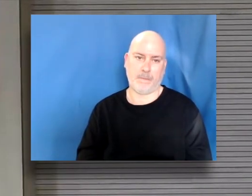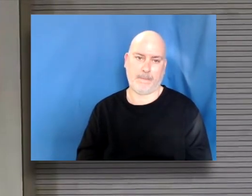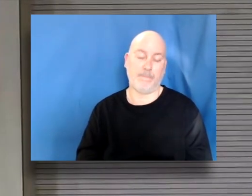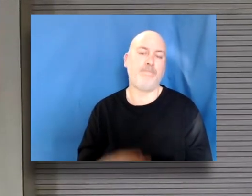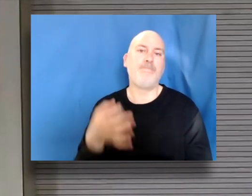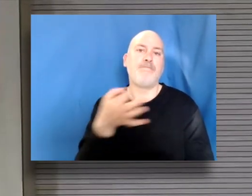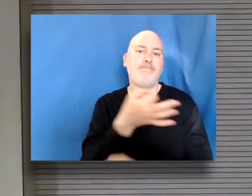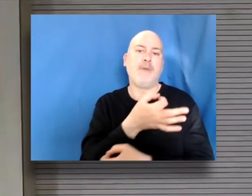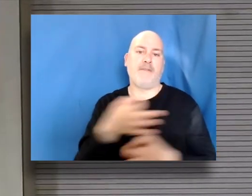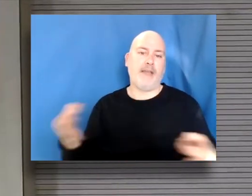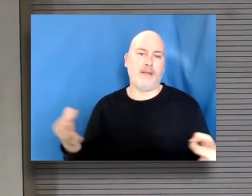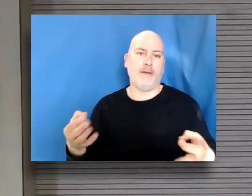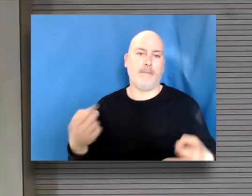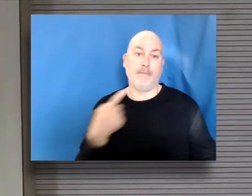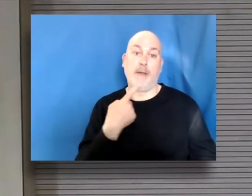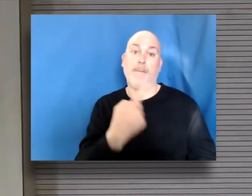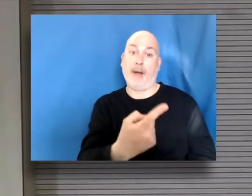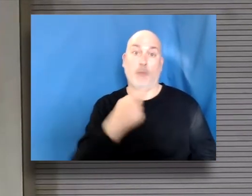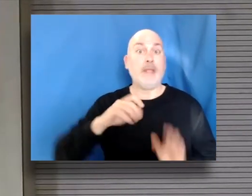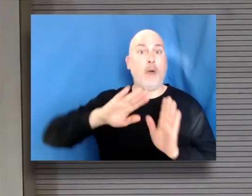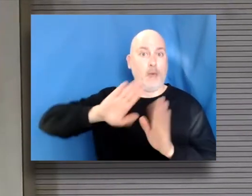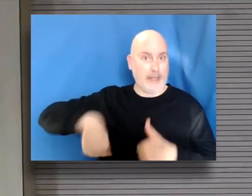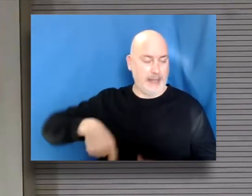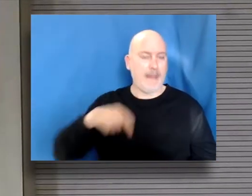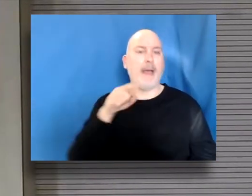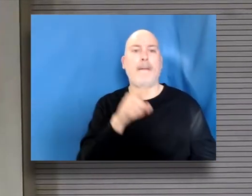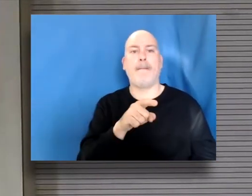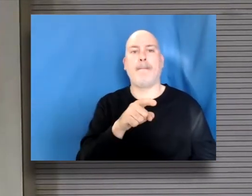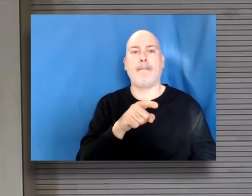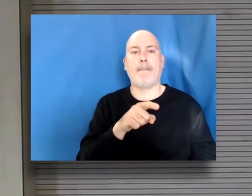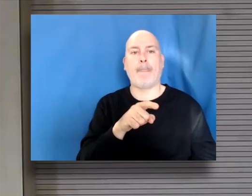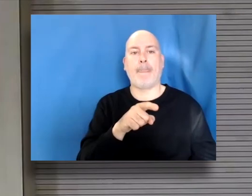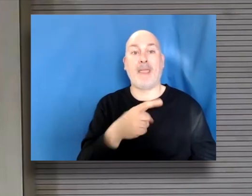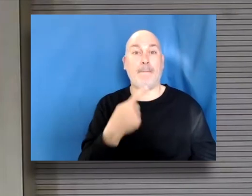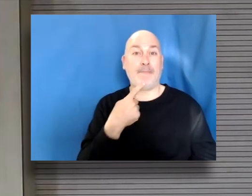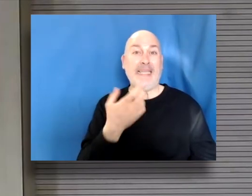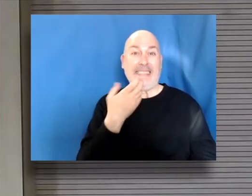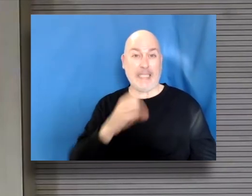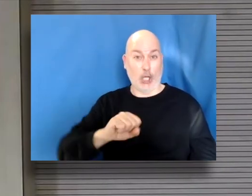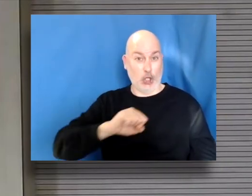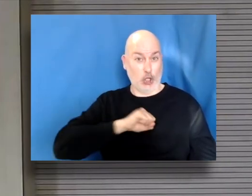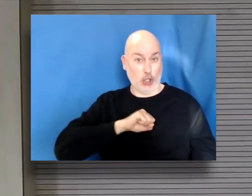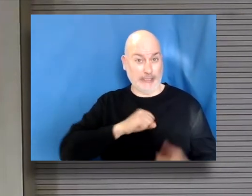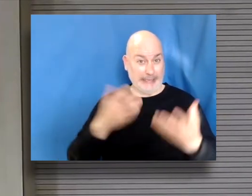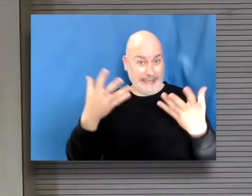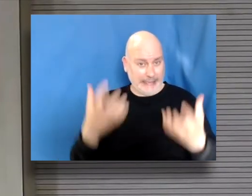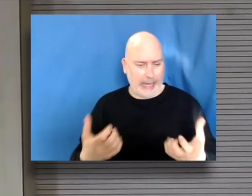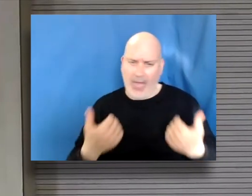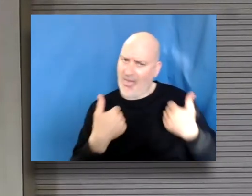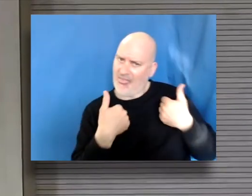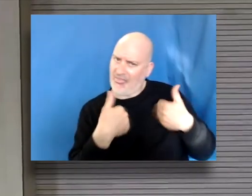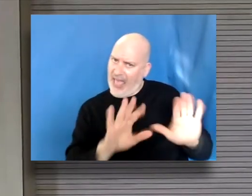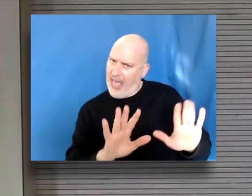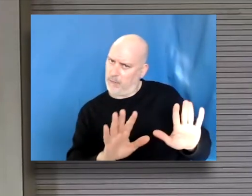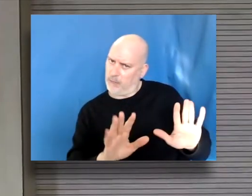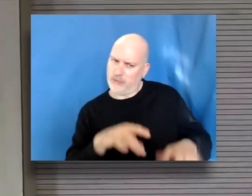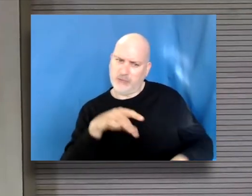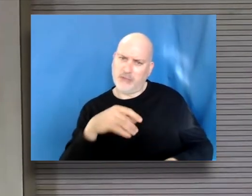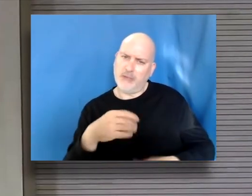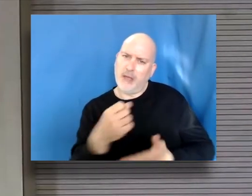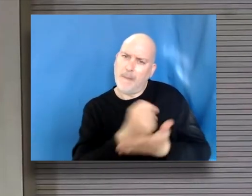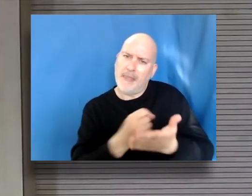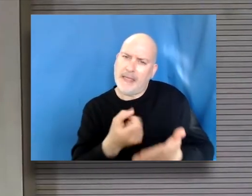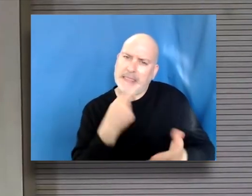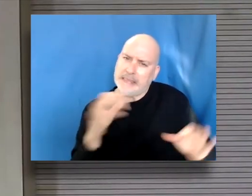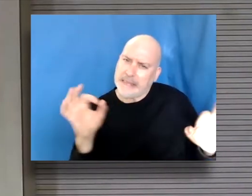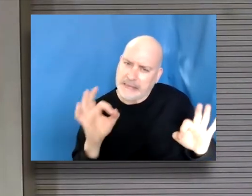Perfecto, pues va, la última pregunta, ahora sí. Entonces nos dicen, si hay tos seca, ¿debemos dejar su curso sin darle ningún medicamento? Dice, a mi hijo le